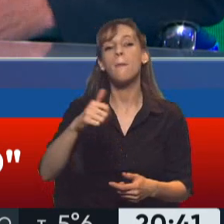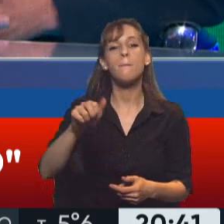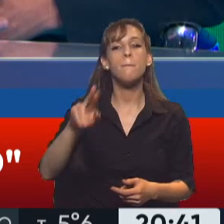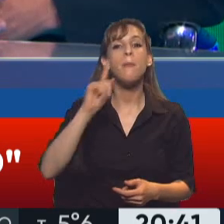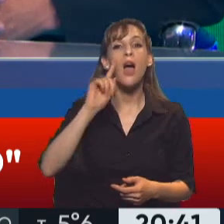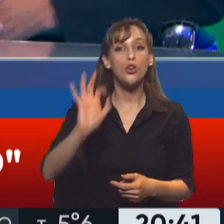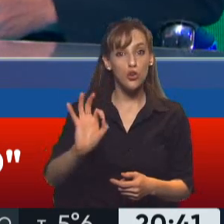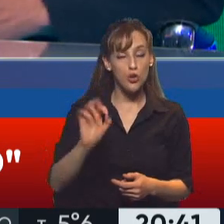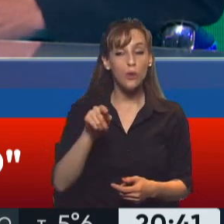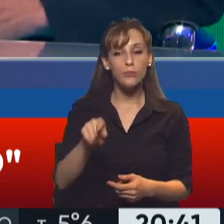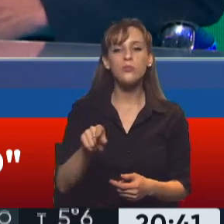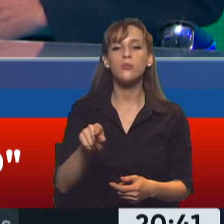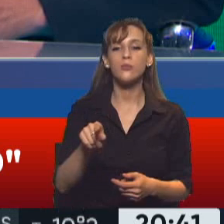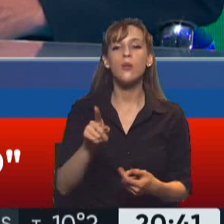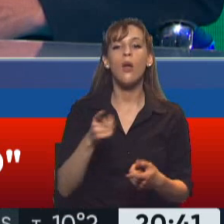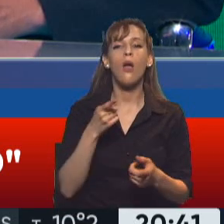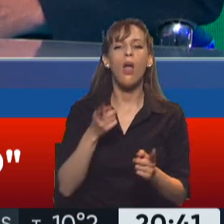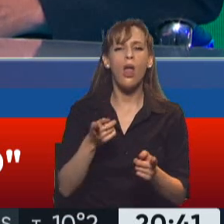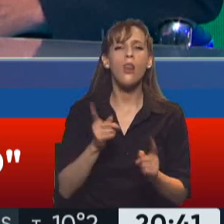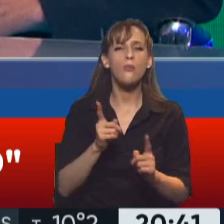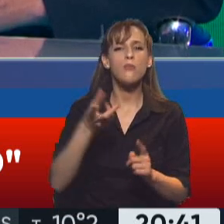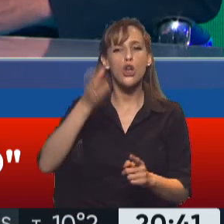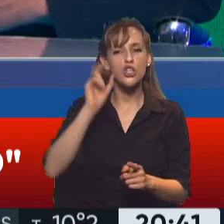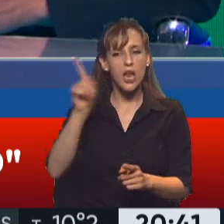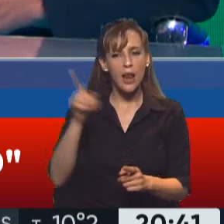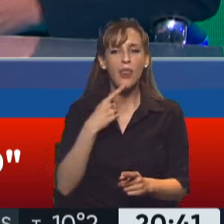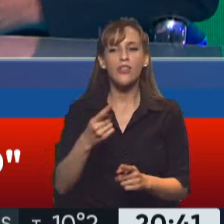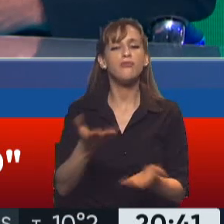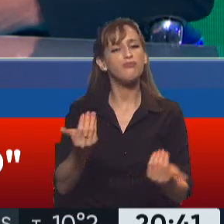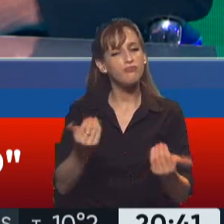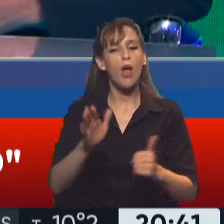de llamar a votar a Kast en Chile, que es un candidato